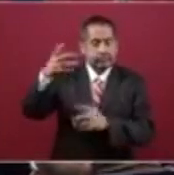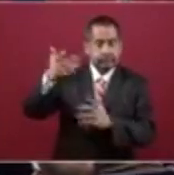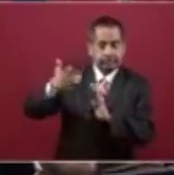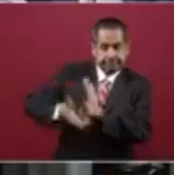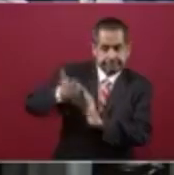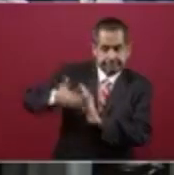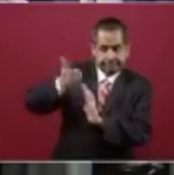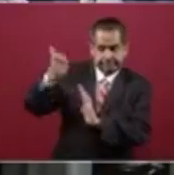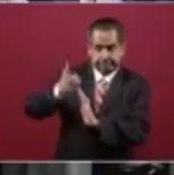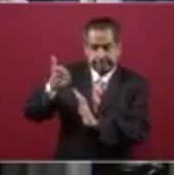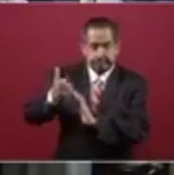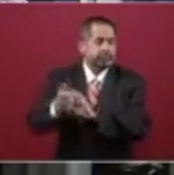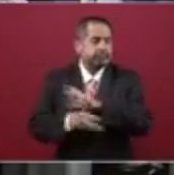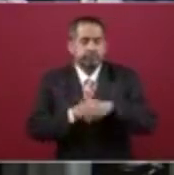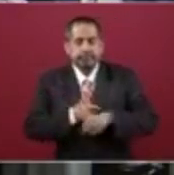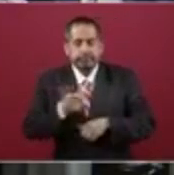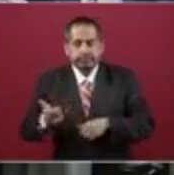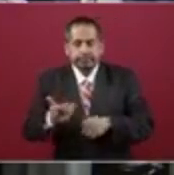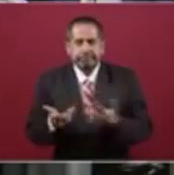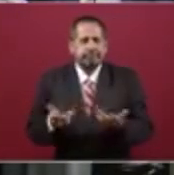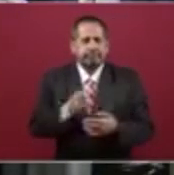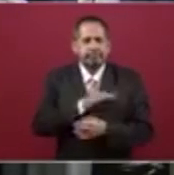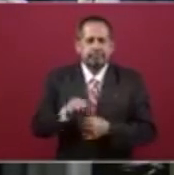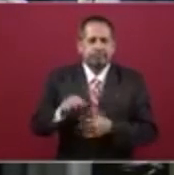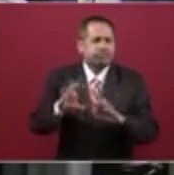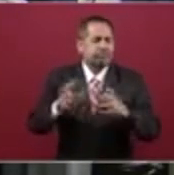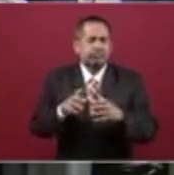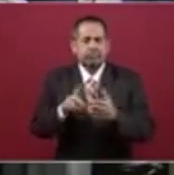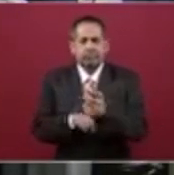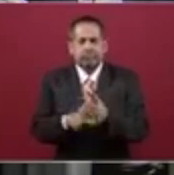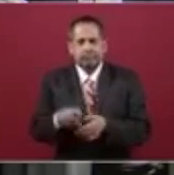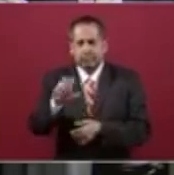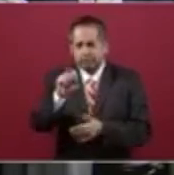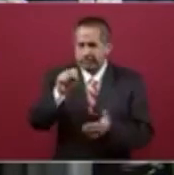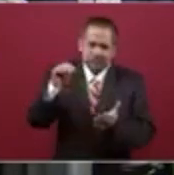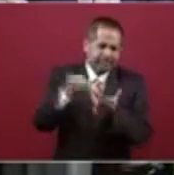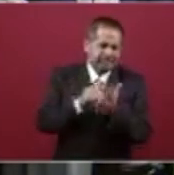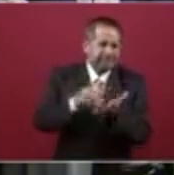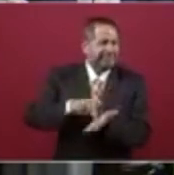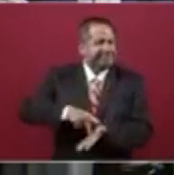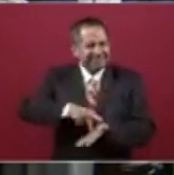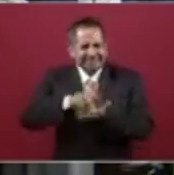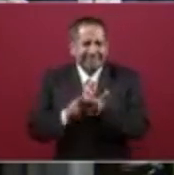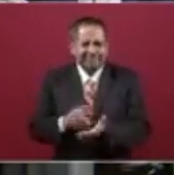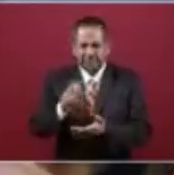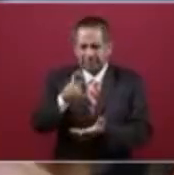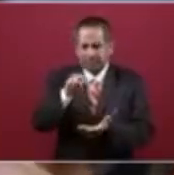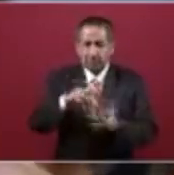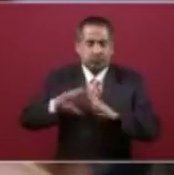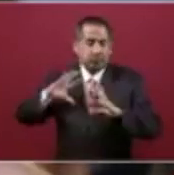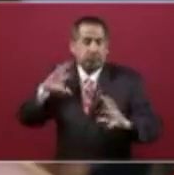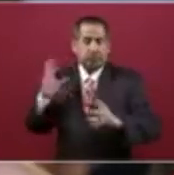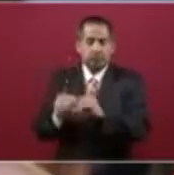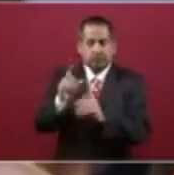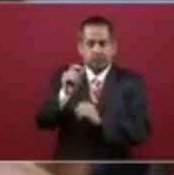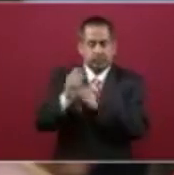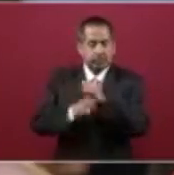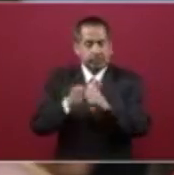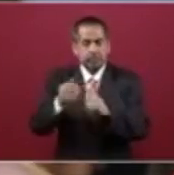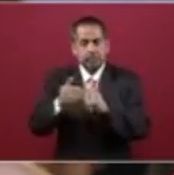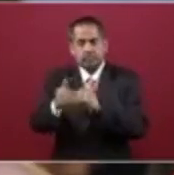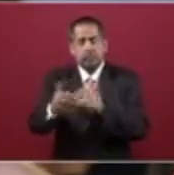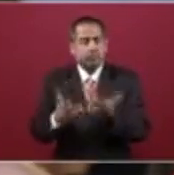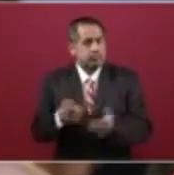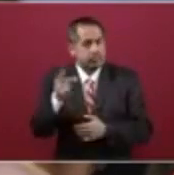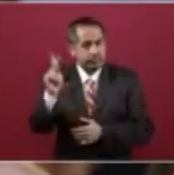y aproximadamente fueran más de 60,000 toneladas de oro para extraerse durante 20 años.